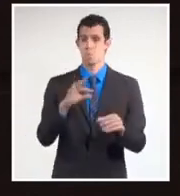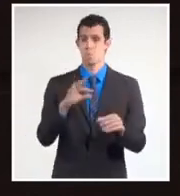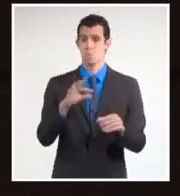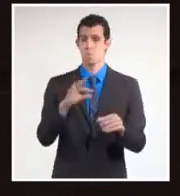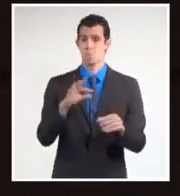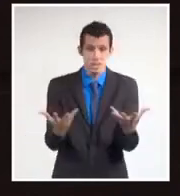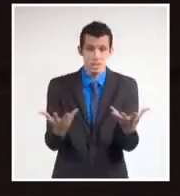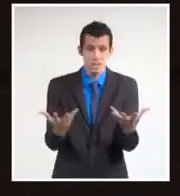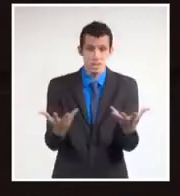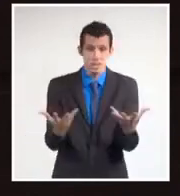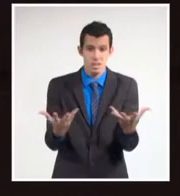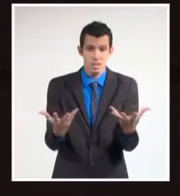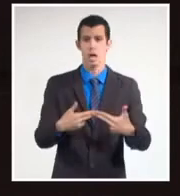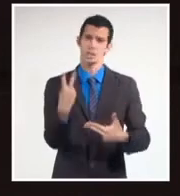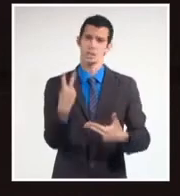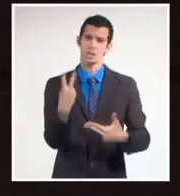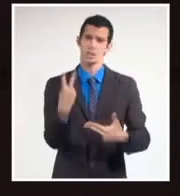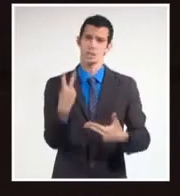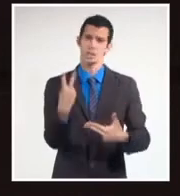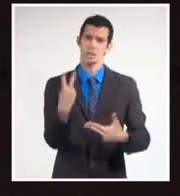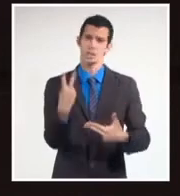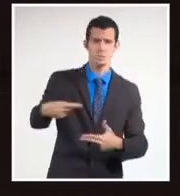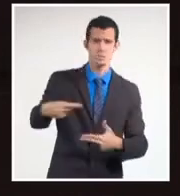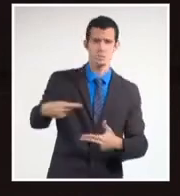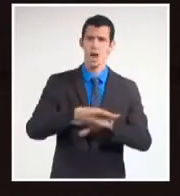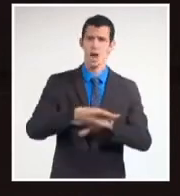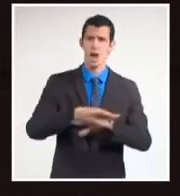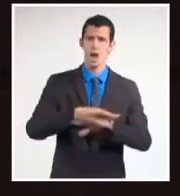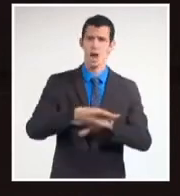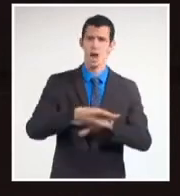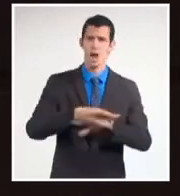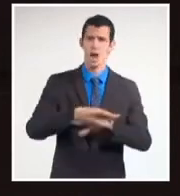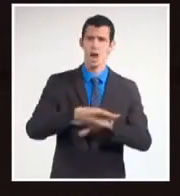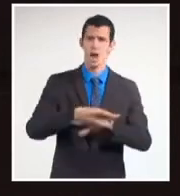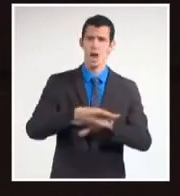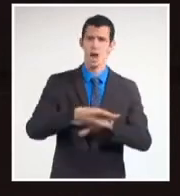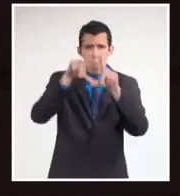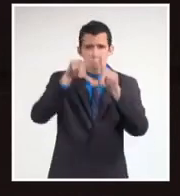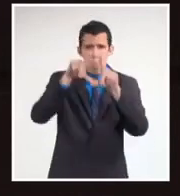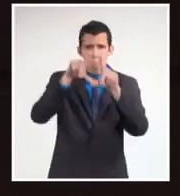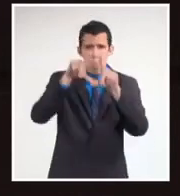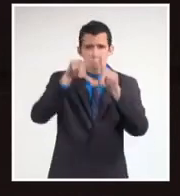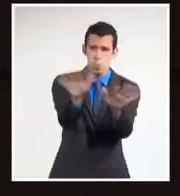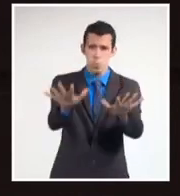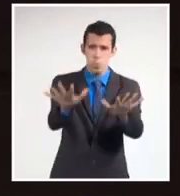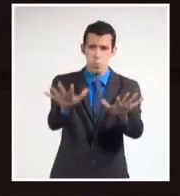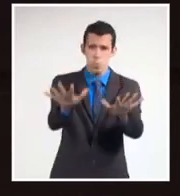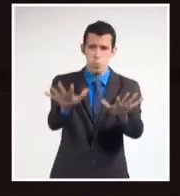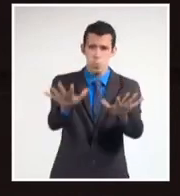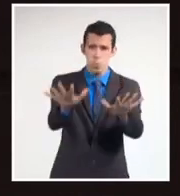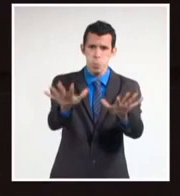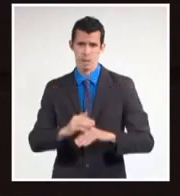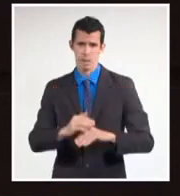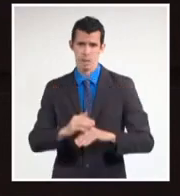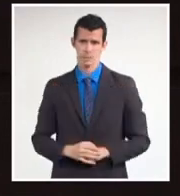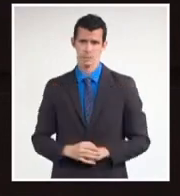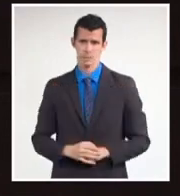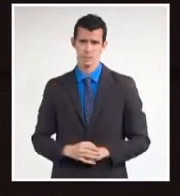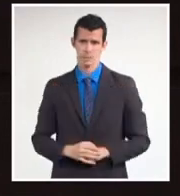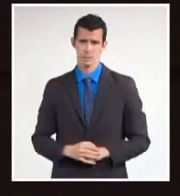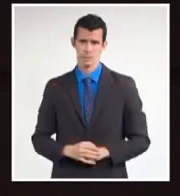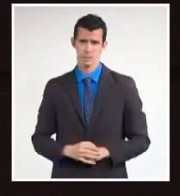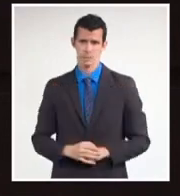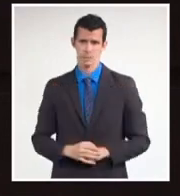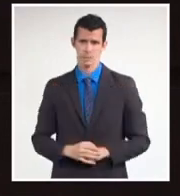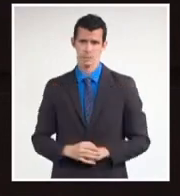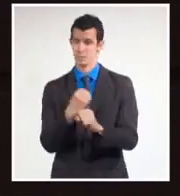que el tema no es solo hacer esta zafra, en lo que más hay que enfocarse aquí es en el crecimiento sostenible y con calidad de